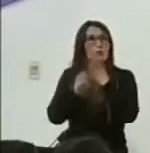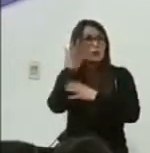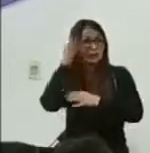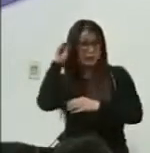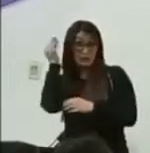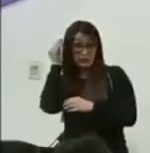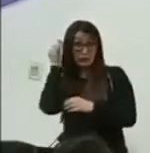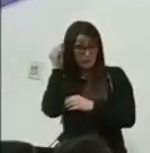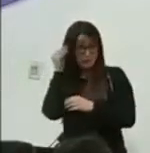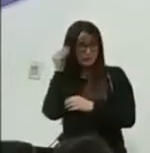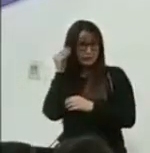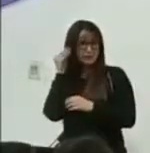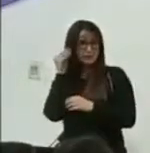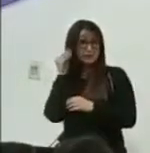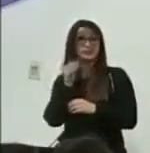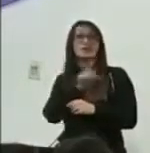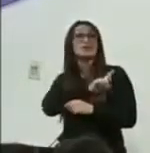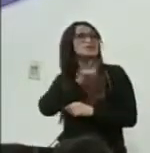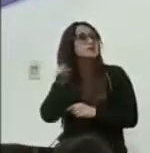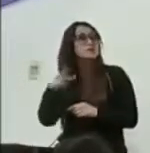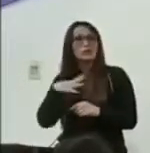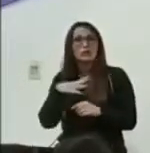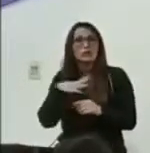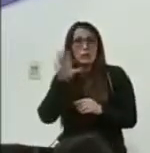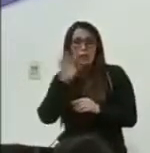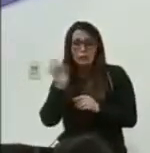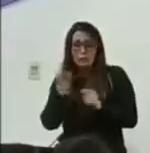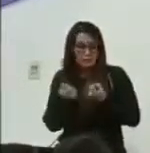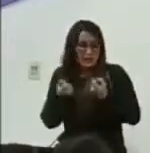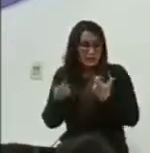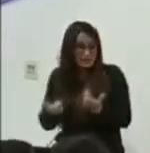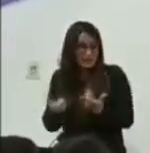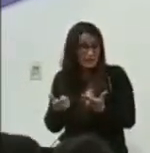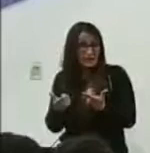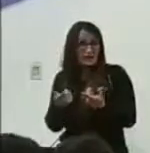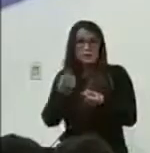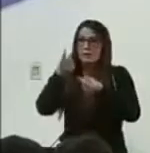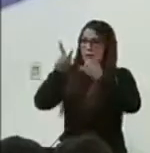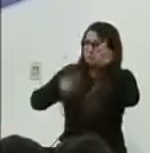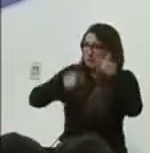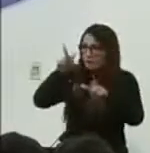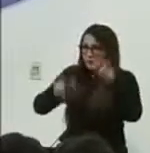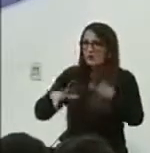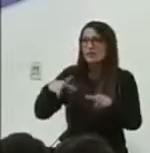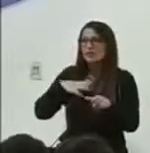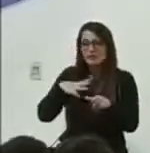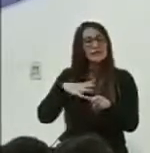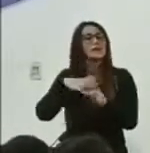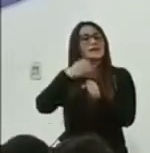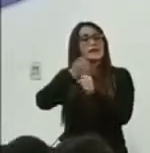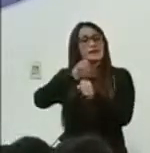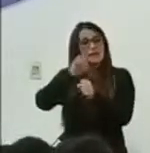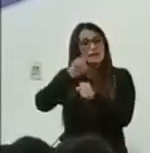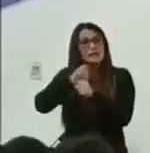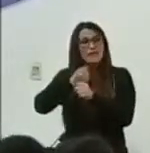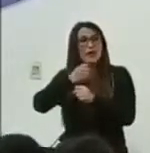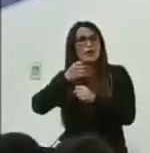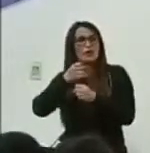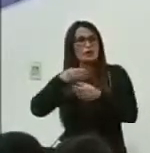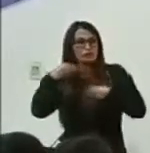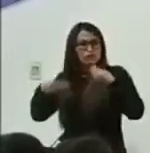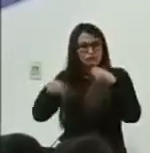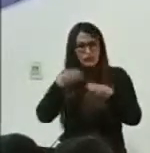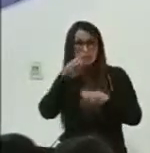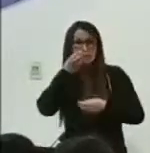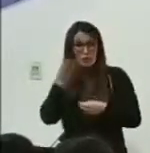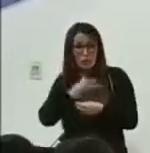jóvenes, si no generamos oportunidades para que la gente tenga un trabajo con cierta rapidez, y ahí